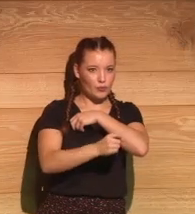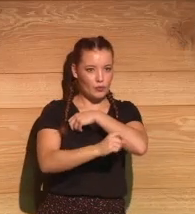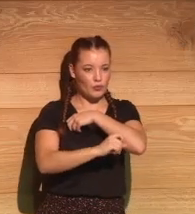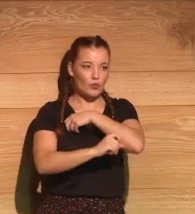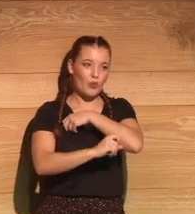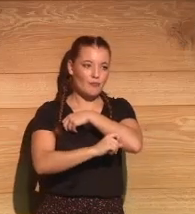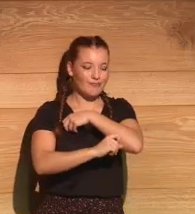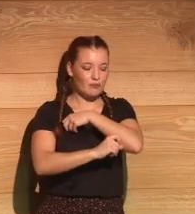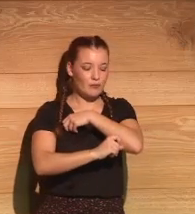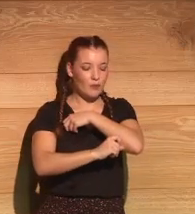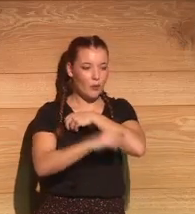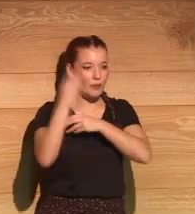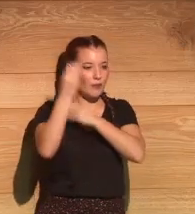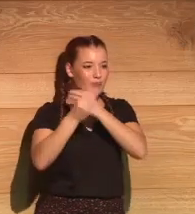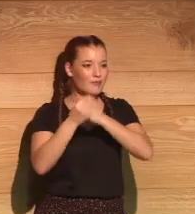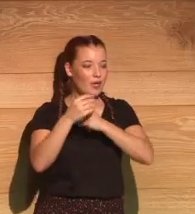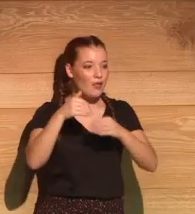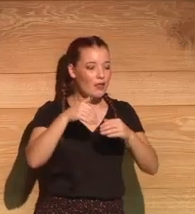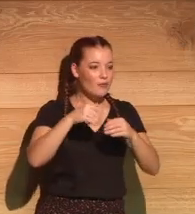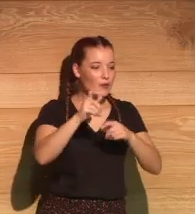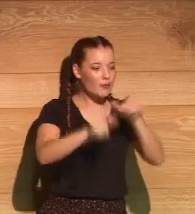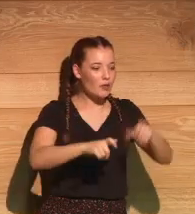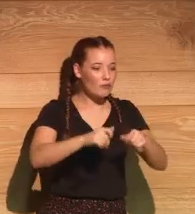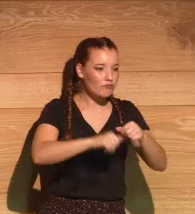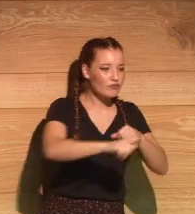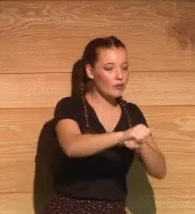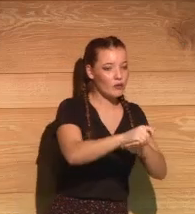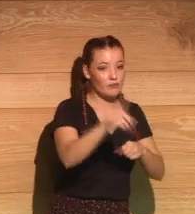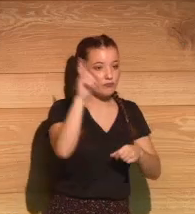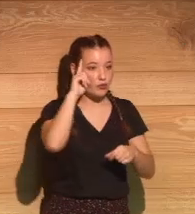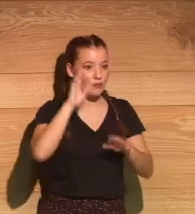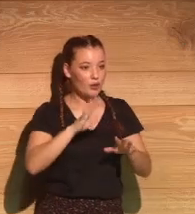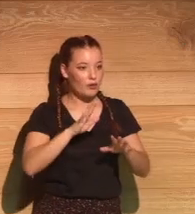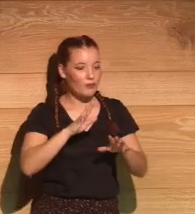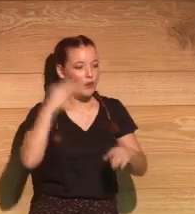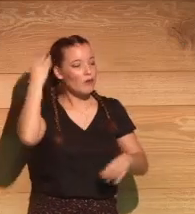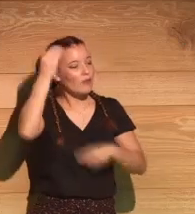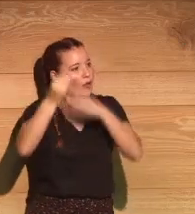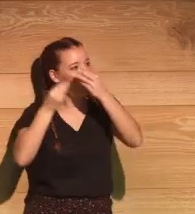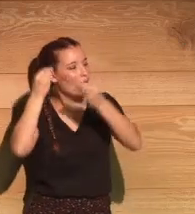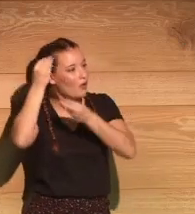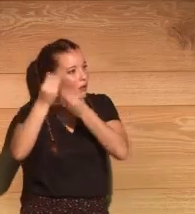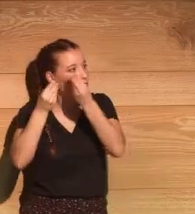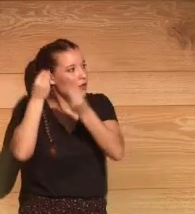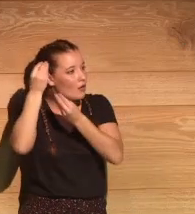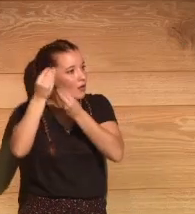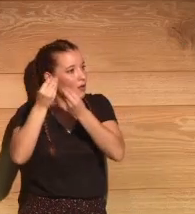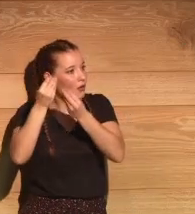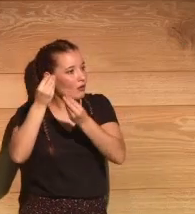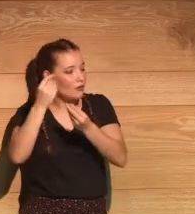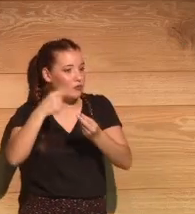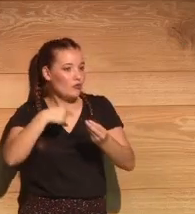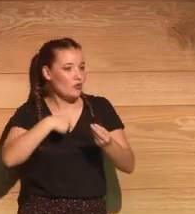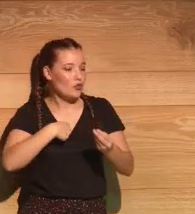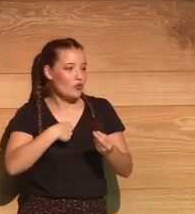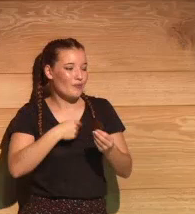que vienen detrás, sino que, bueno, pues empezó a especular. Es decir, estoy hablando más bien de la